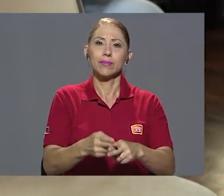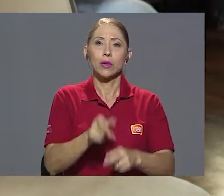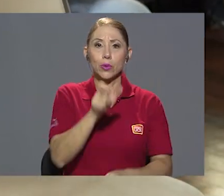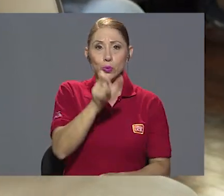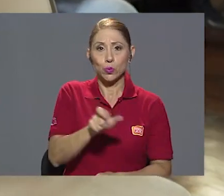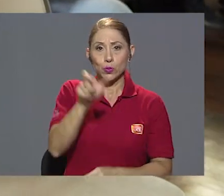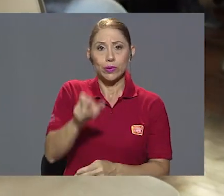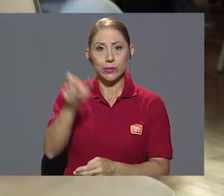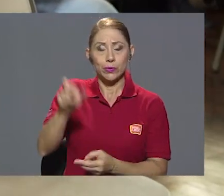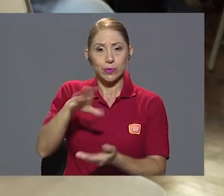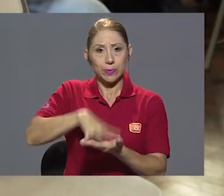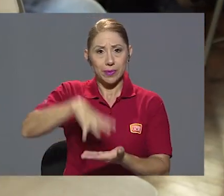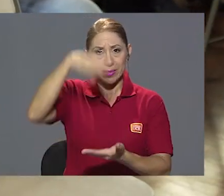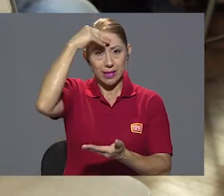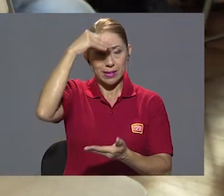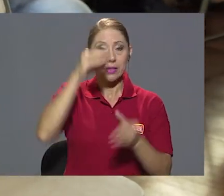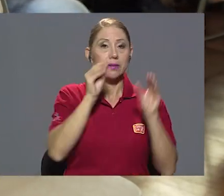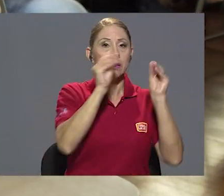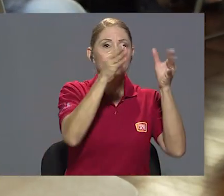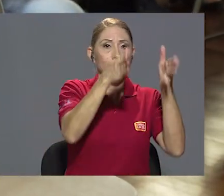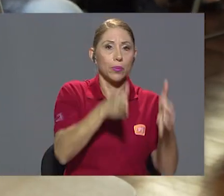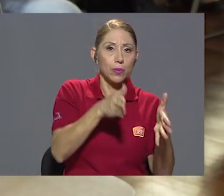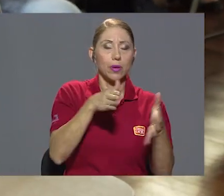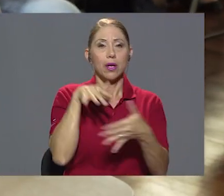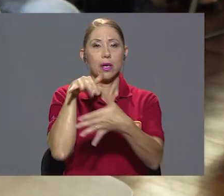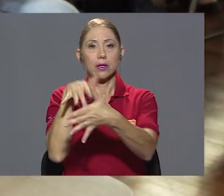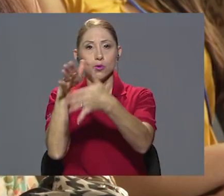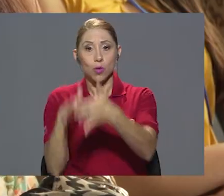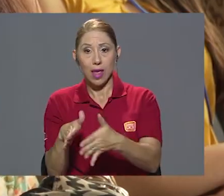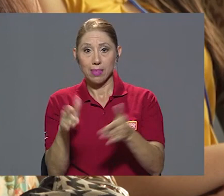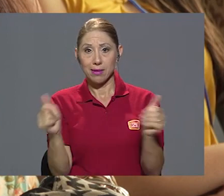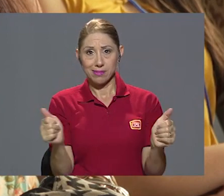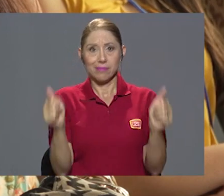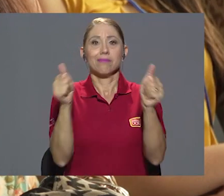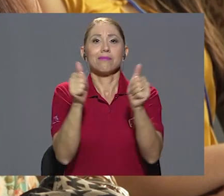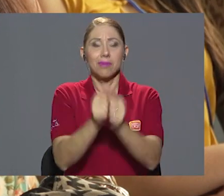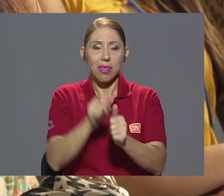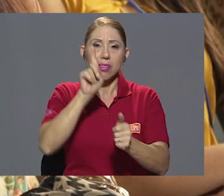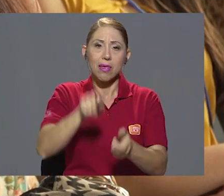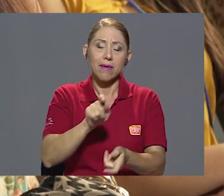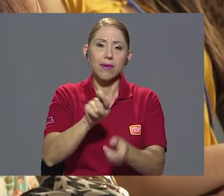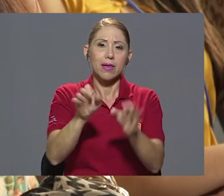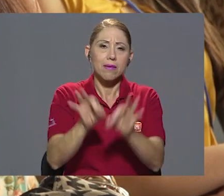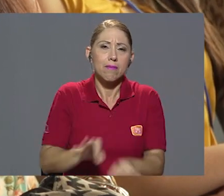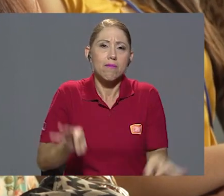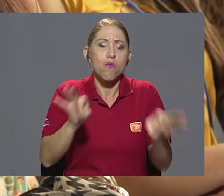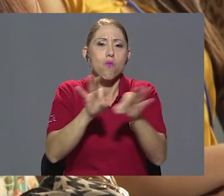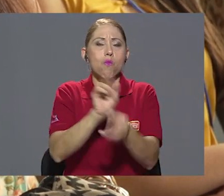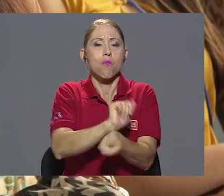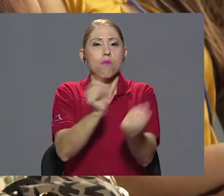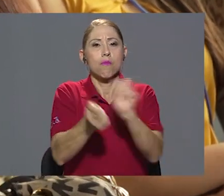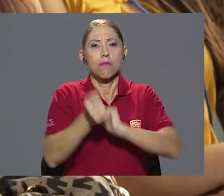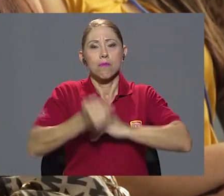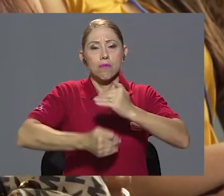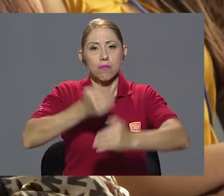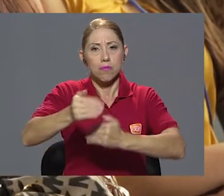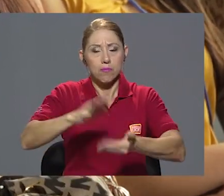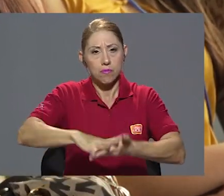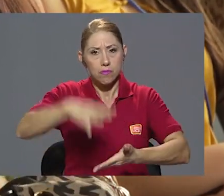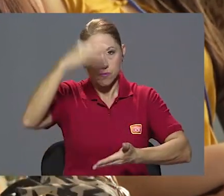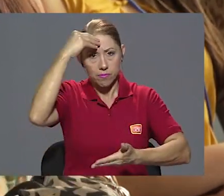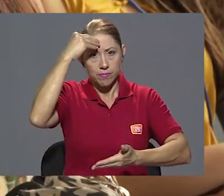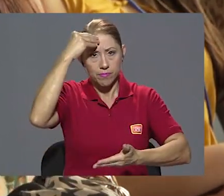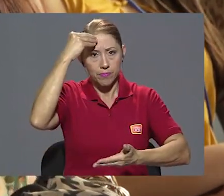llama Sujetos Aprendientes, en donde tanto los académicos como los estudiantes debemos hacer cambios sustantivos en los procesos